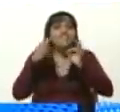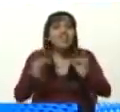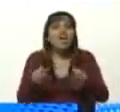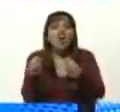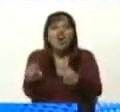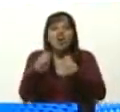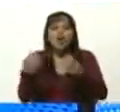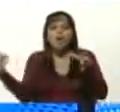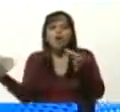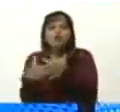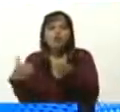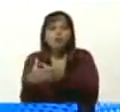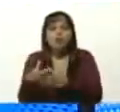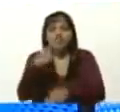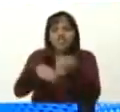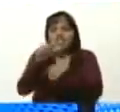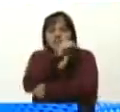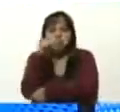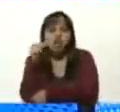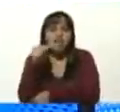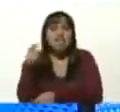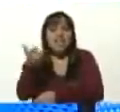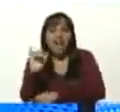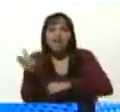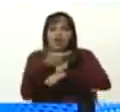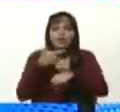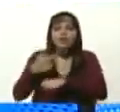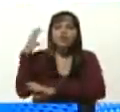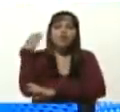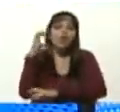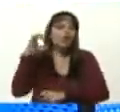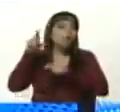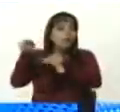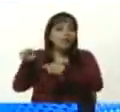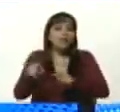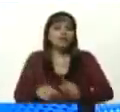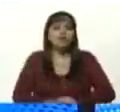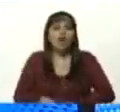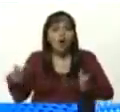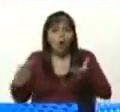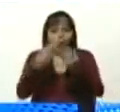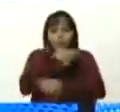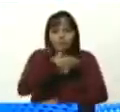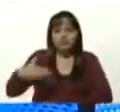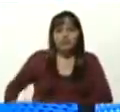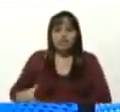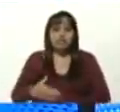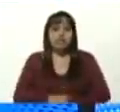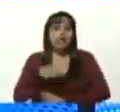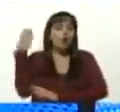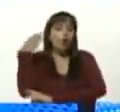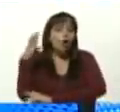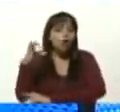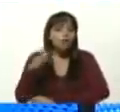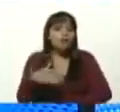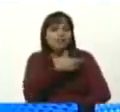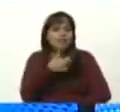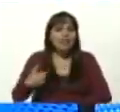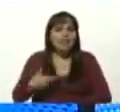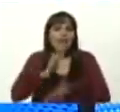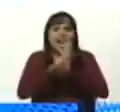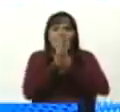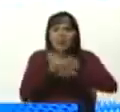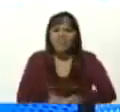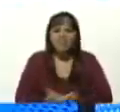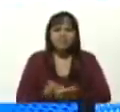la oligarquía narcotraficante que gobierna Colombia, con Iván Duque al frente, pretende sabotear